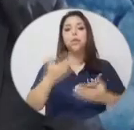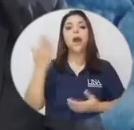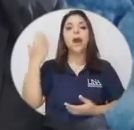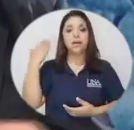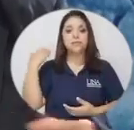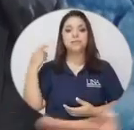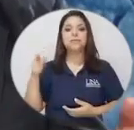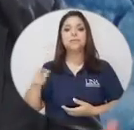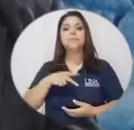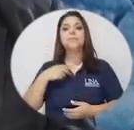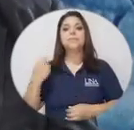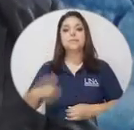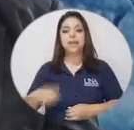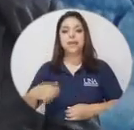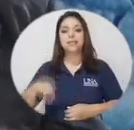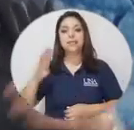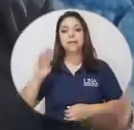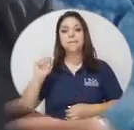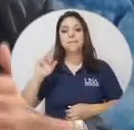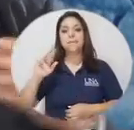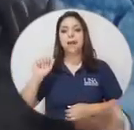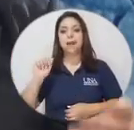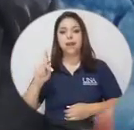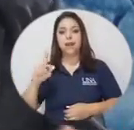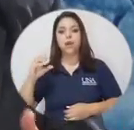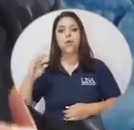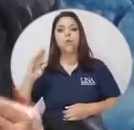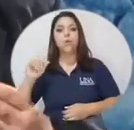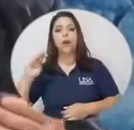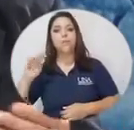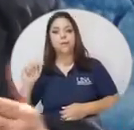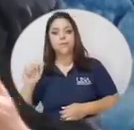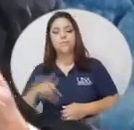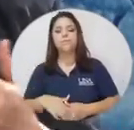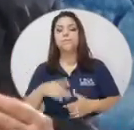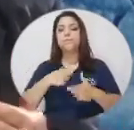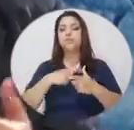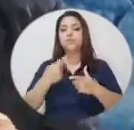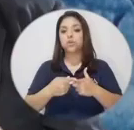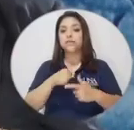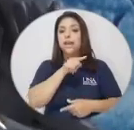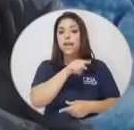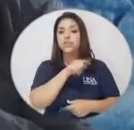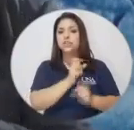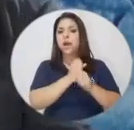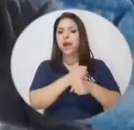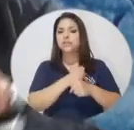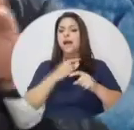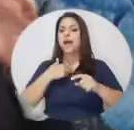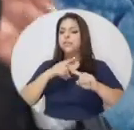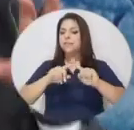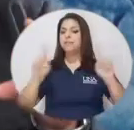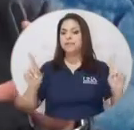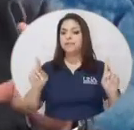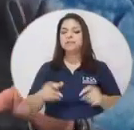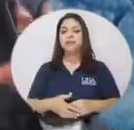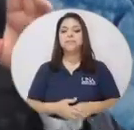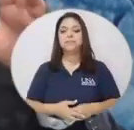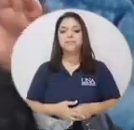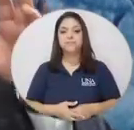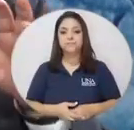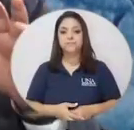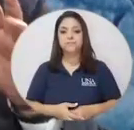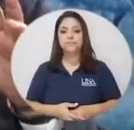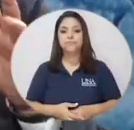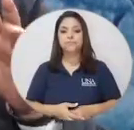el presidente Barack Obama. Entonces, ese elemento hace que sea una diferencia. La otra,